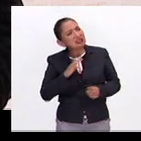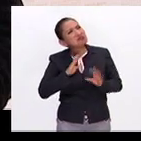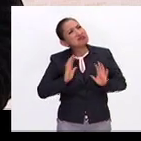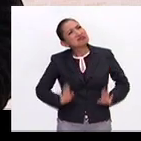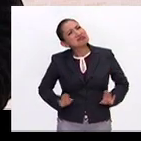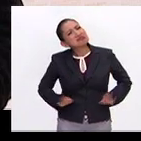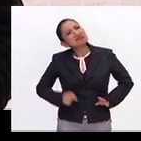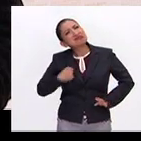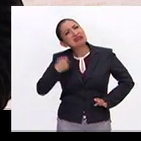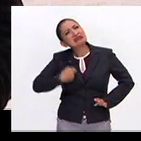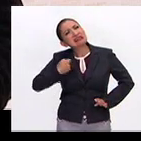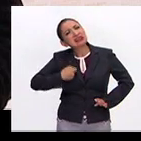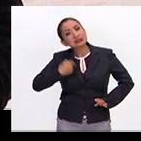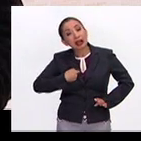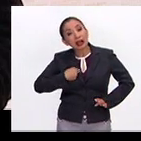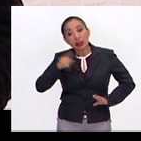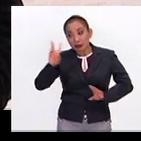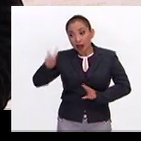humana.